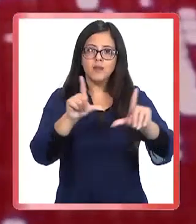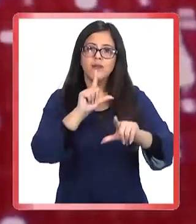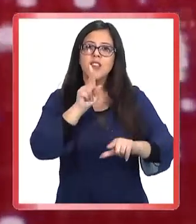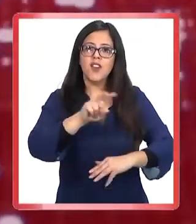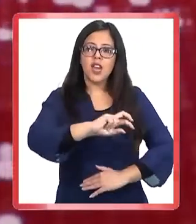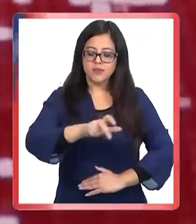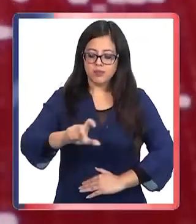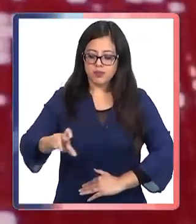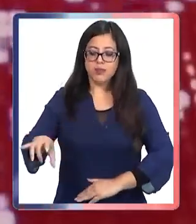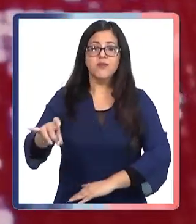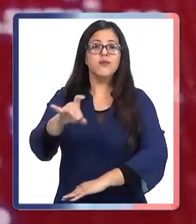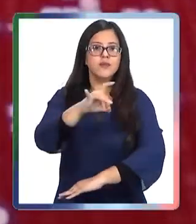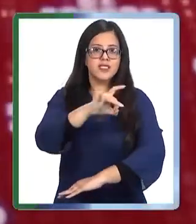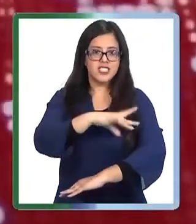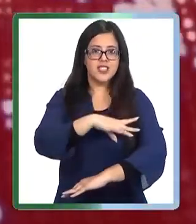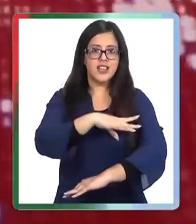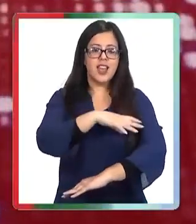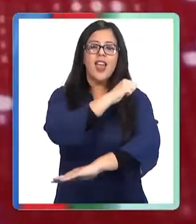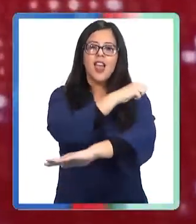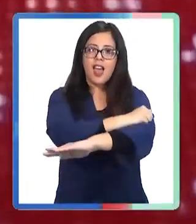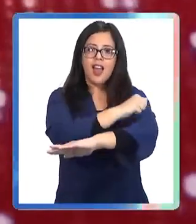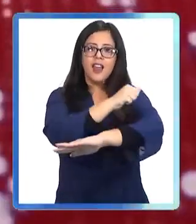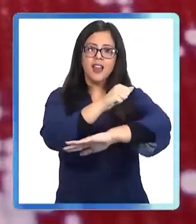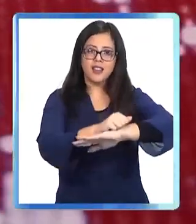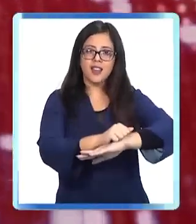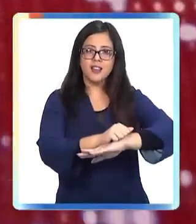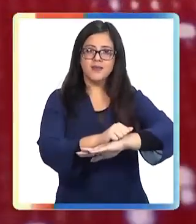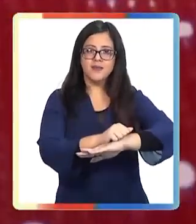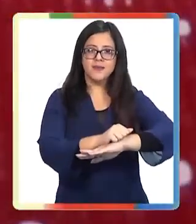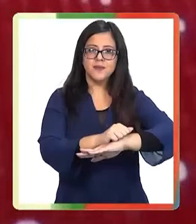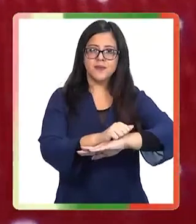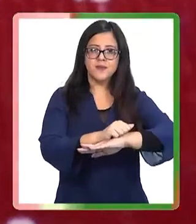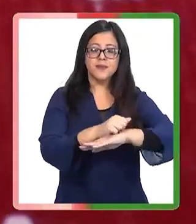Asociación Regional de Canales de Televisión de Señal Abierta de Chile,